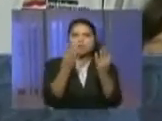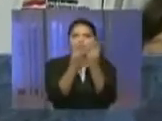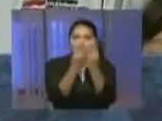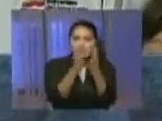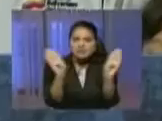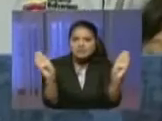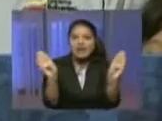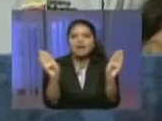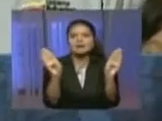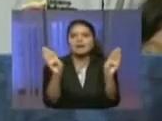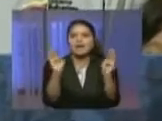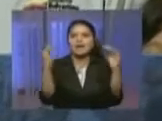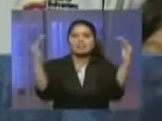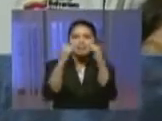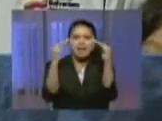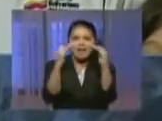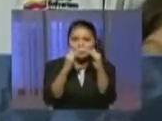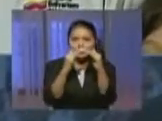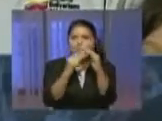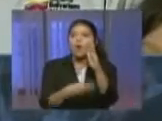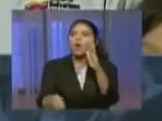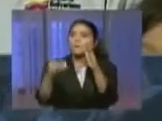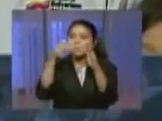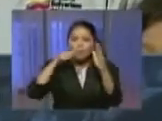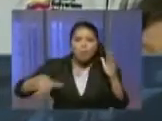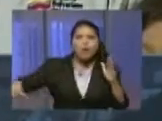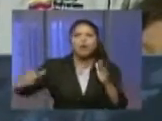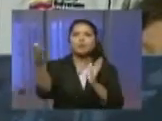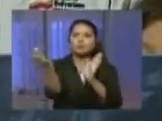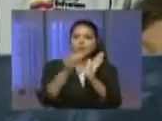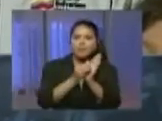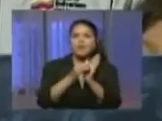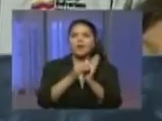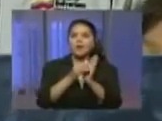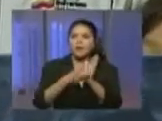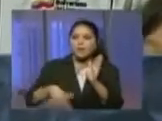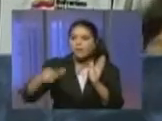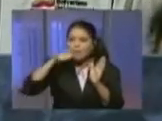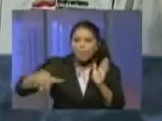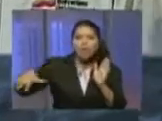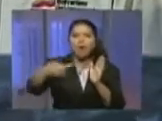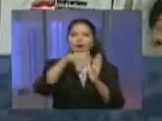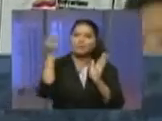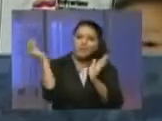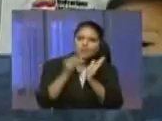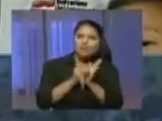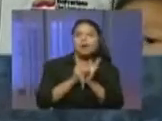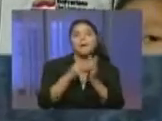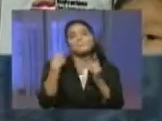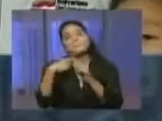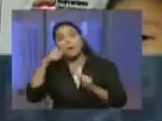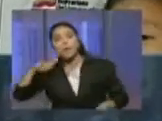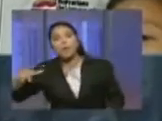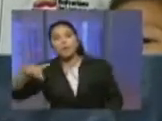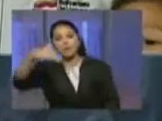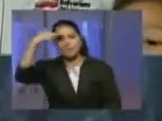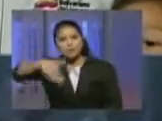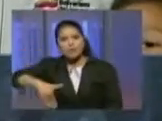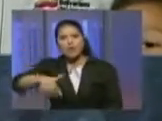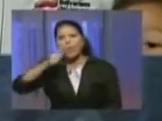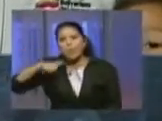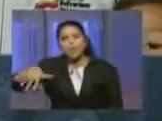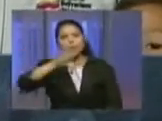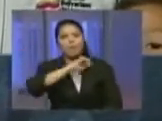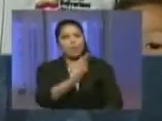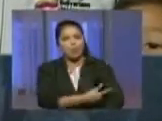el techo poder popular poder popular poder popular Cívico militar poder popular